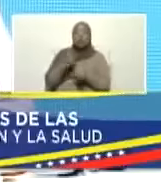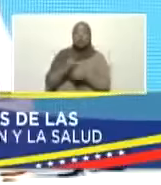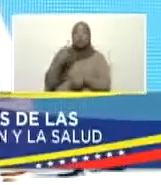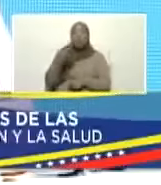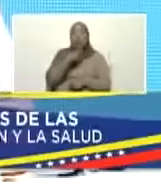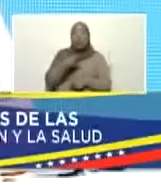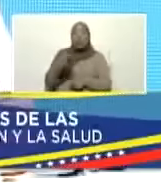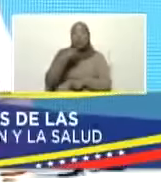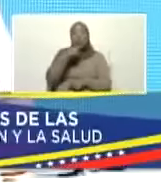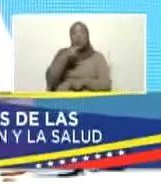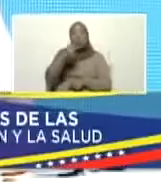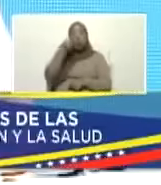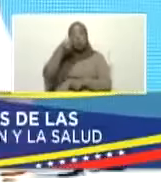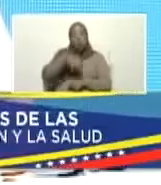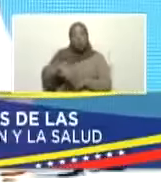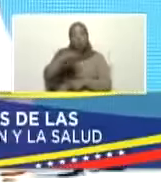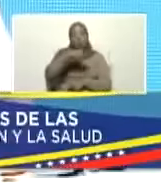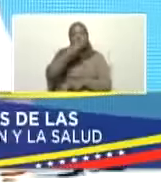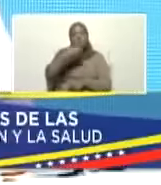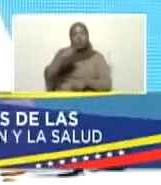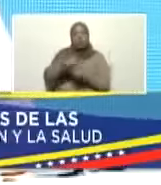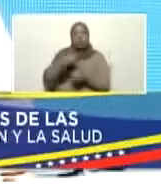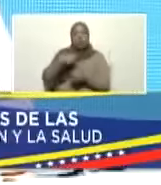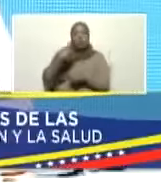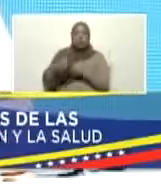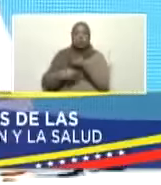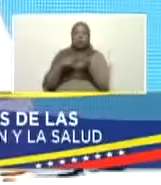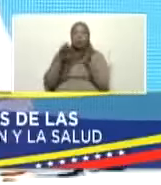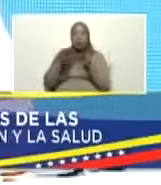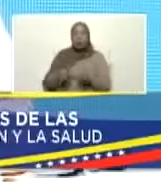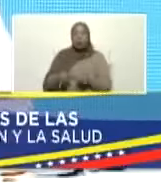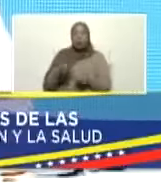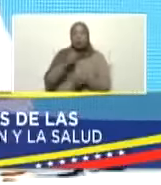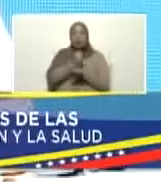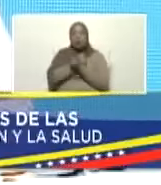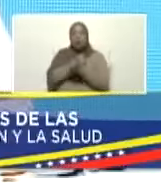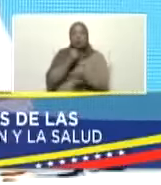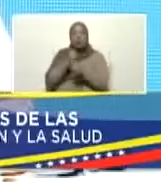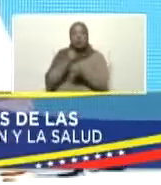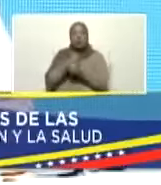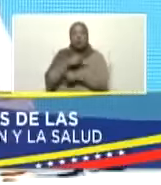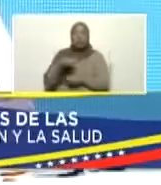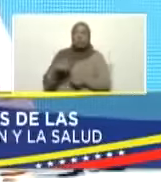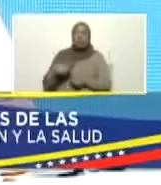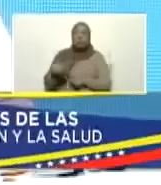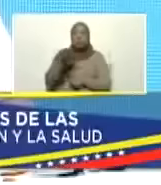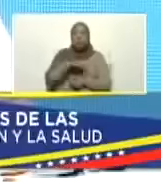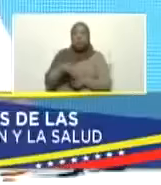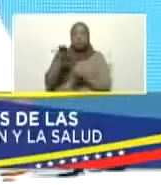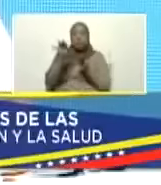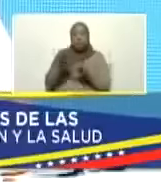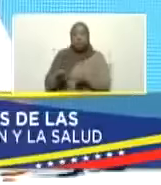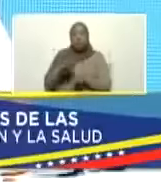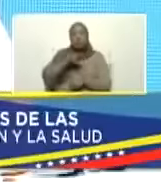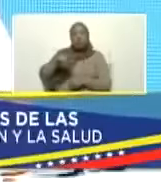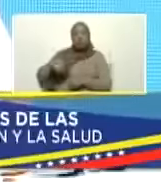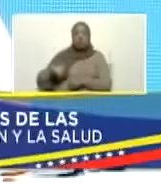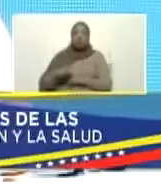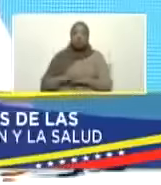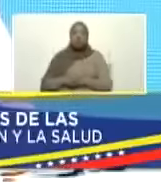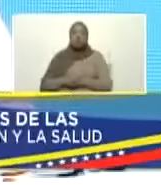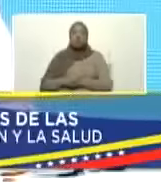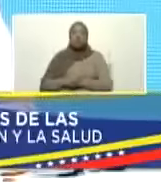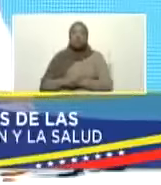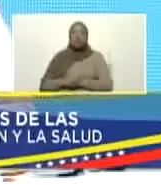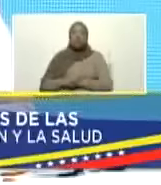buscar a los buenos, el bando de los buenos, el bando del amor, el bando de los patriotas, somos nosotros. Vengan con